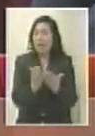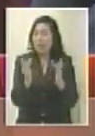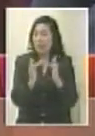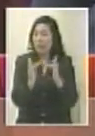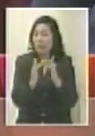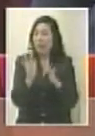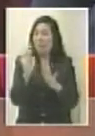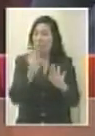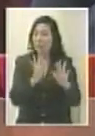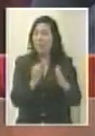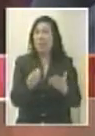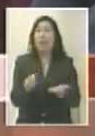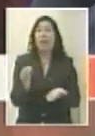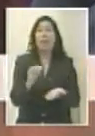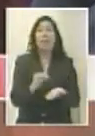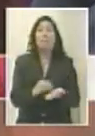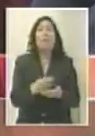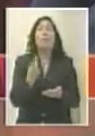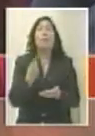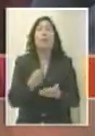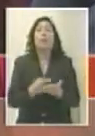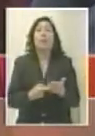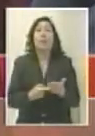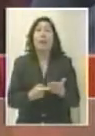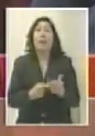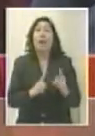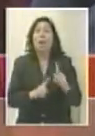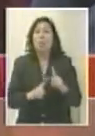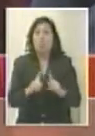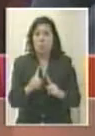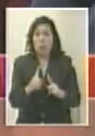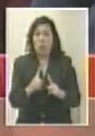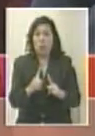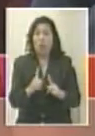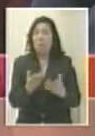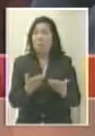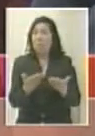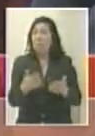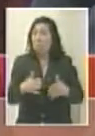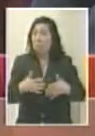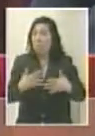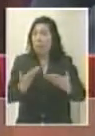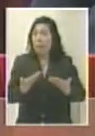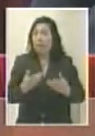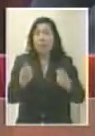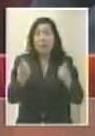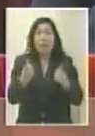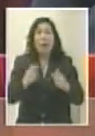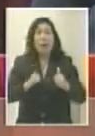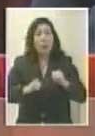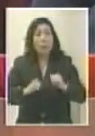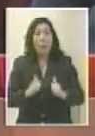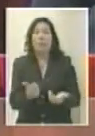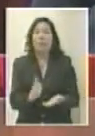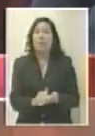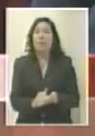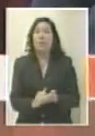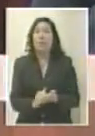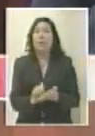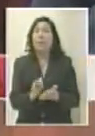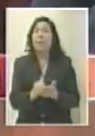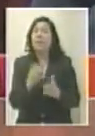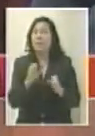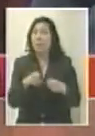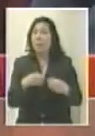impacto ambiental, y además porque se considera que en algunos casos las autoridades pueden estar actuando como juez y parte, al ser